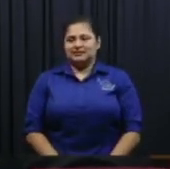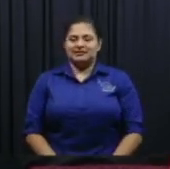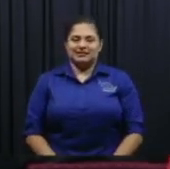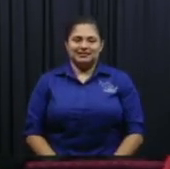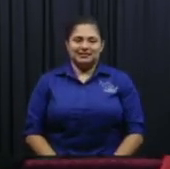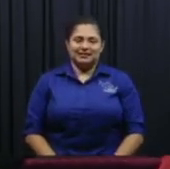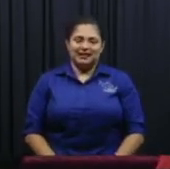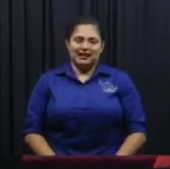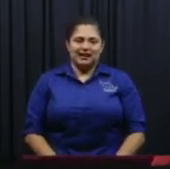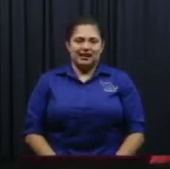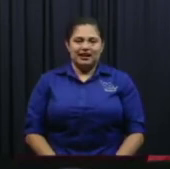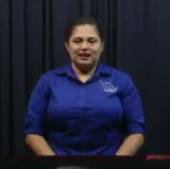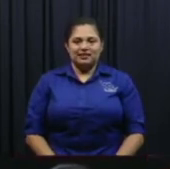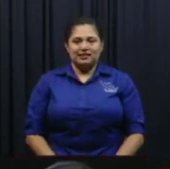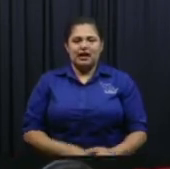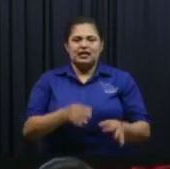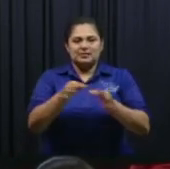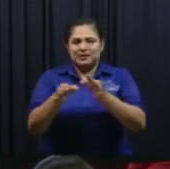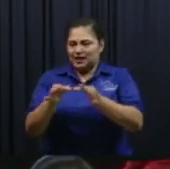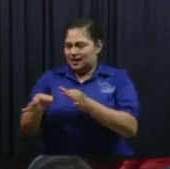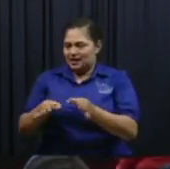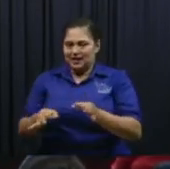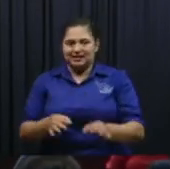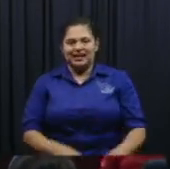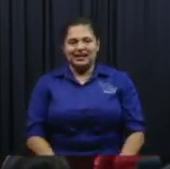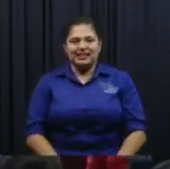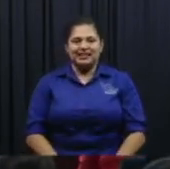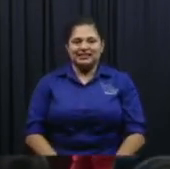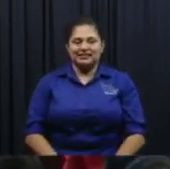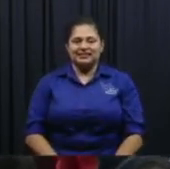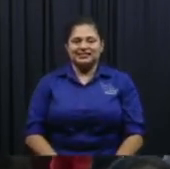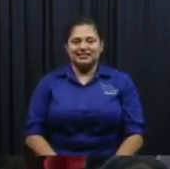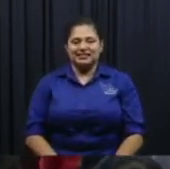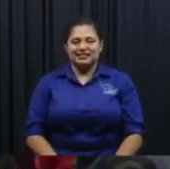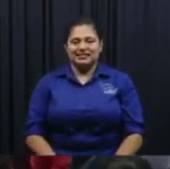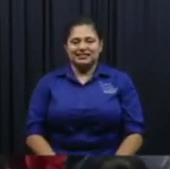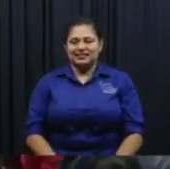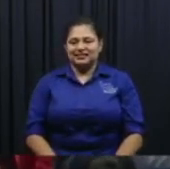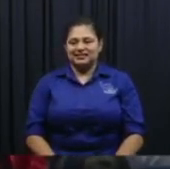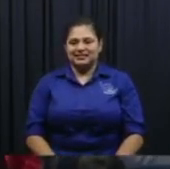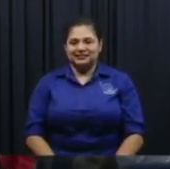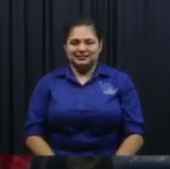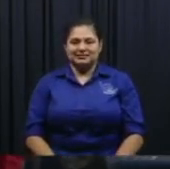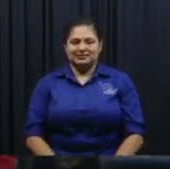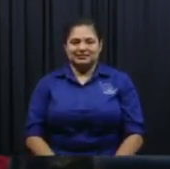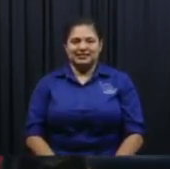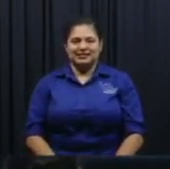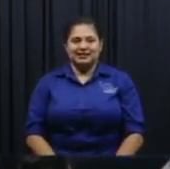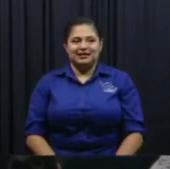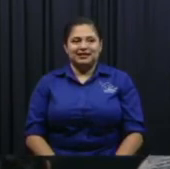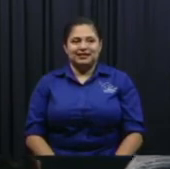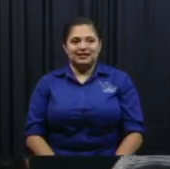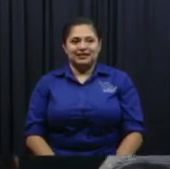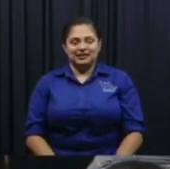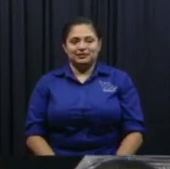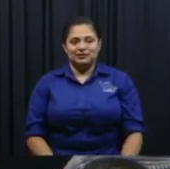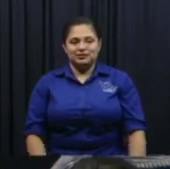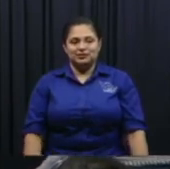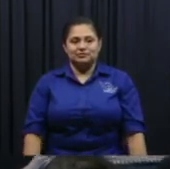loyer no Ah bueno Okay debe de ser debe ser tú no lo tienes ahí